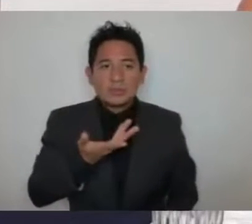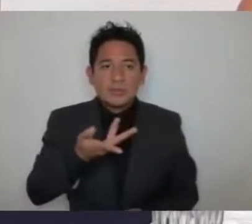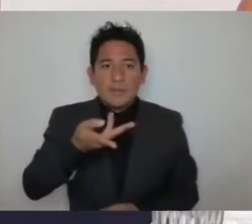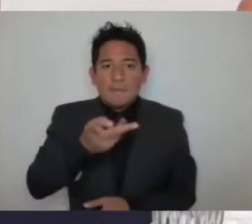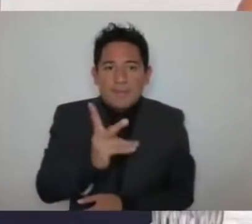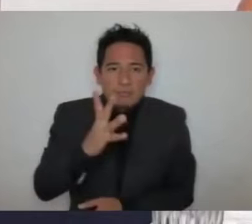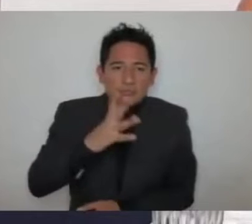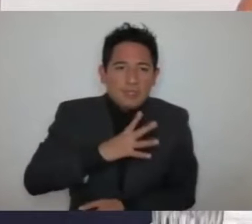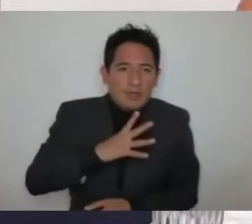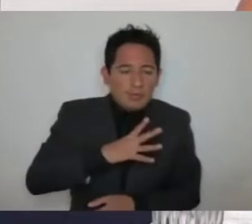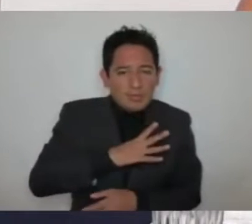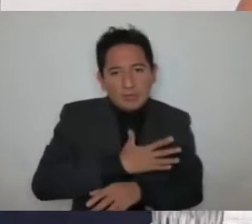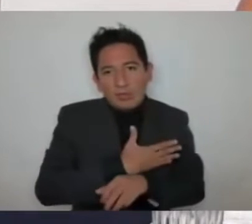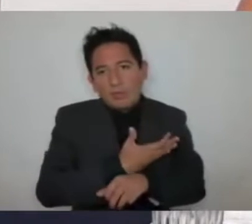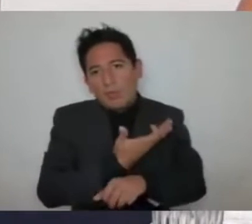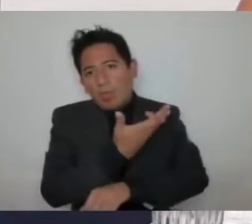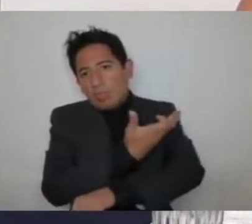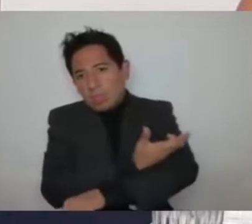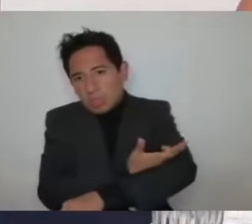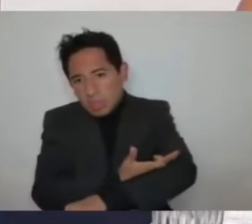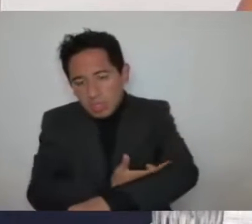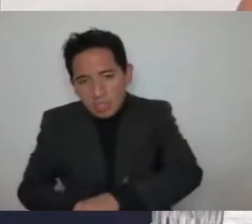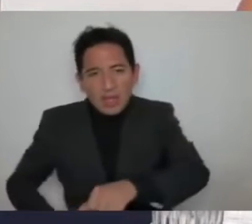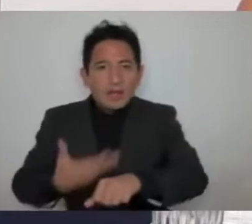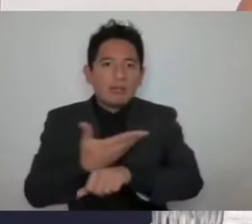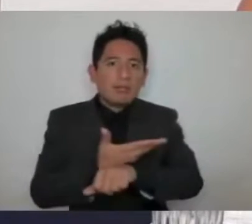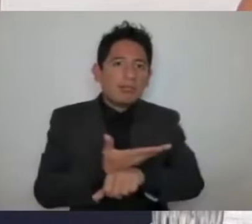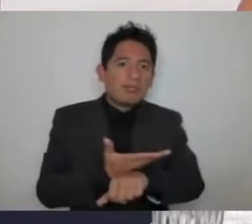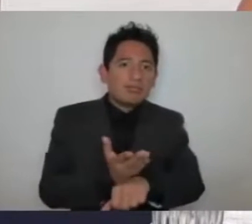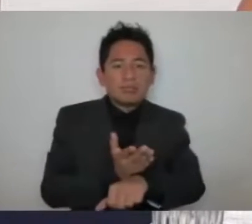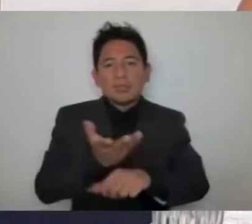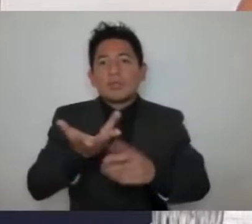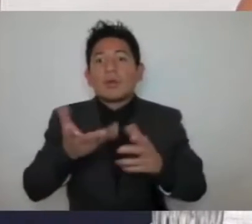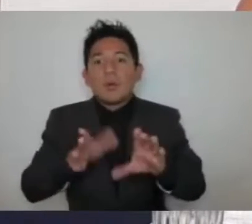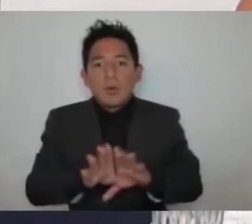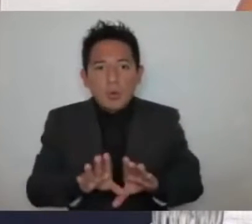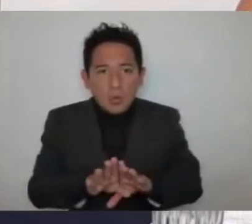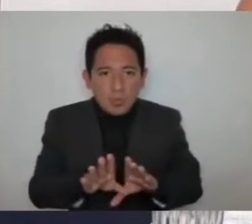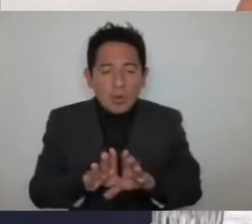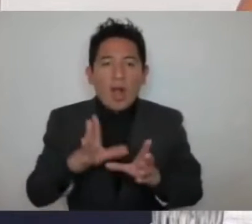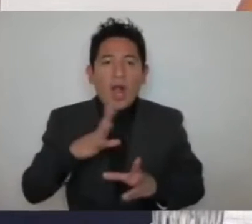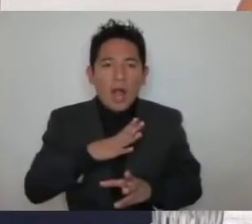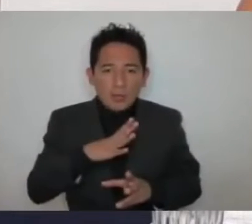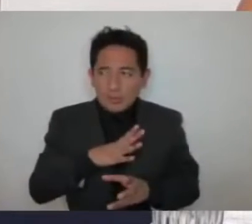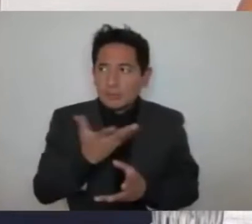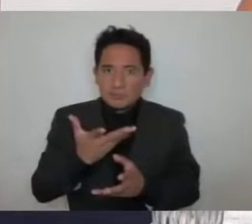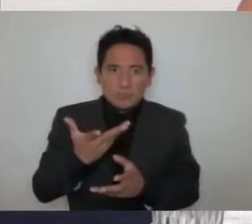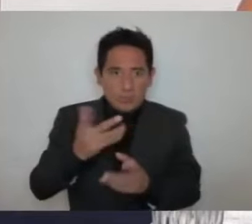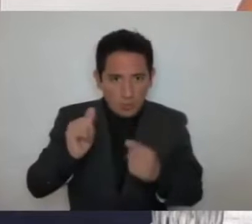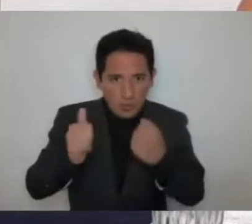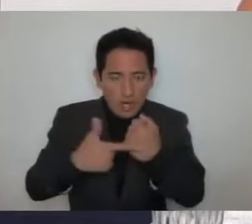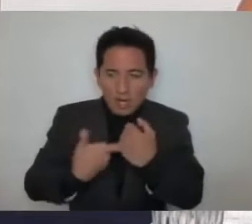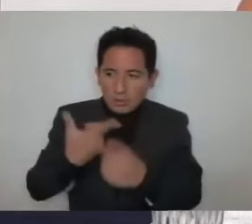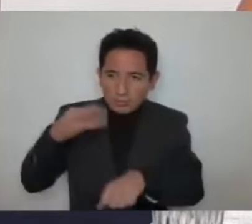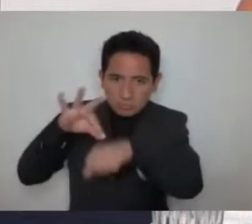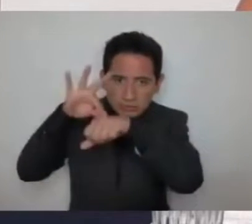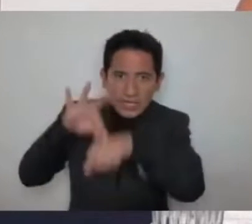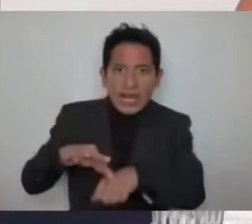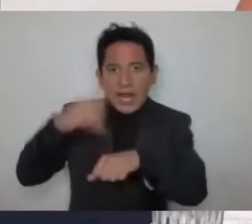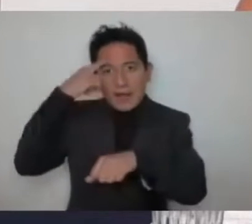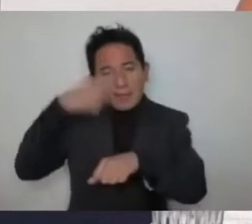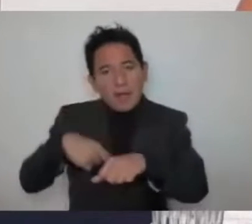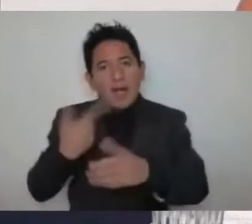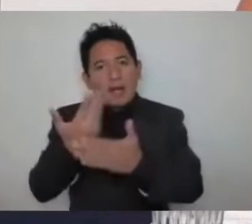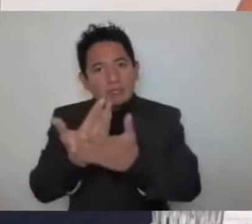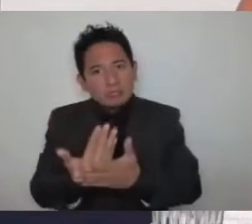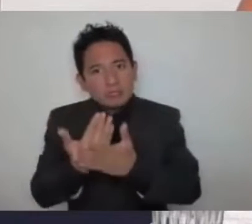que pueda haber en ese lapso de lo contrario la detención no será lícita Y eso podría acarrear la la